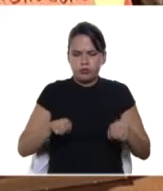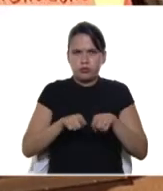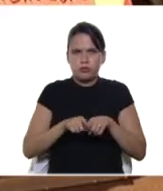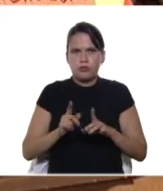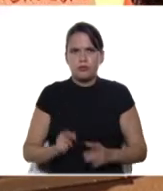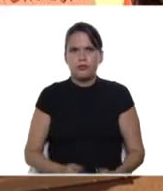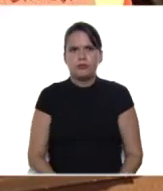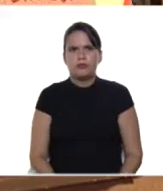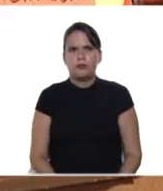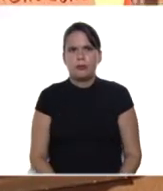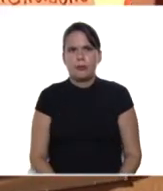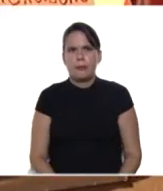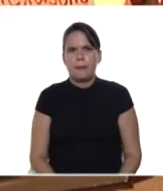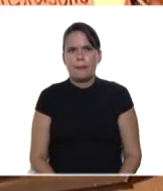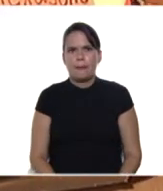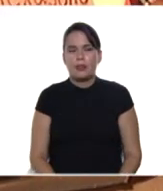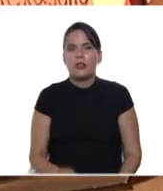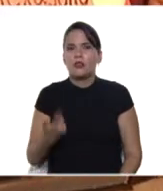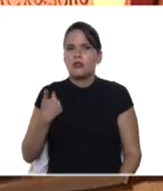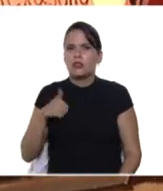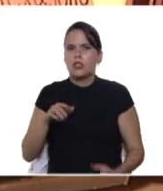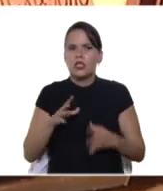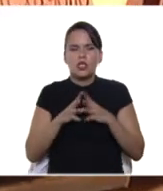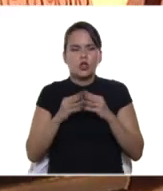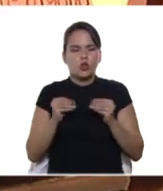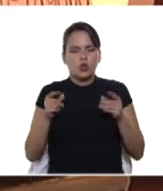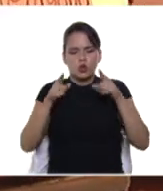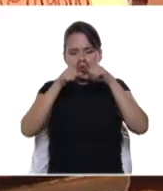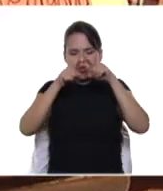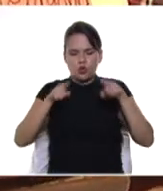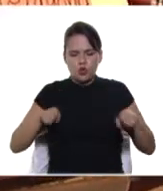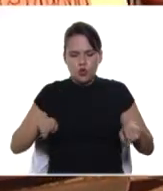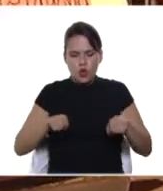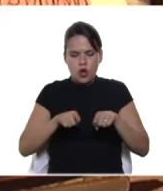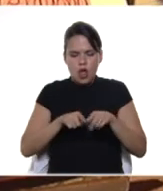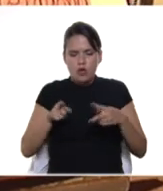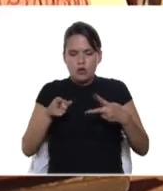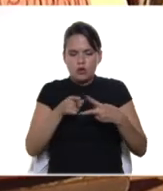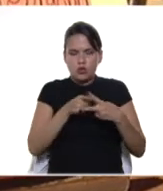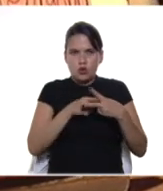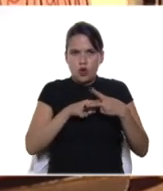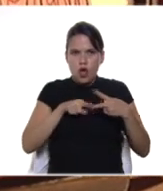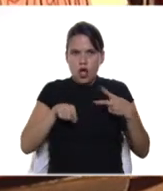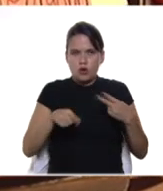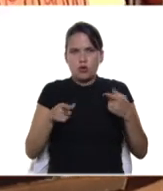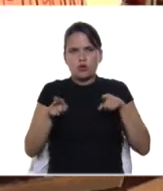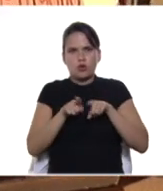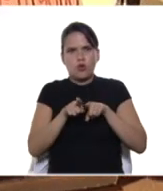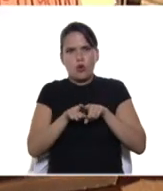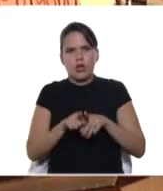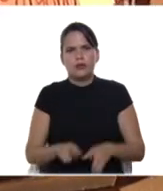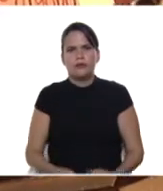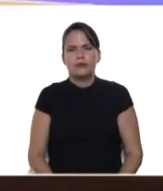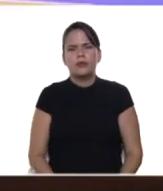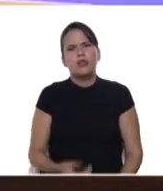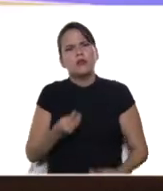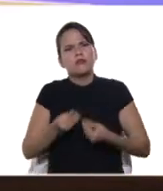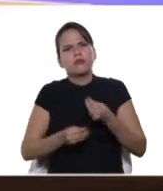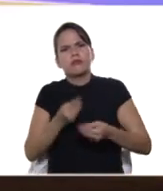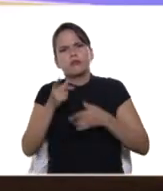triángulo equilátero ya que tanto sus lados como sus ángulos son iguales. Les hago una